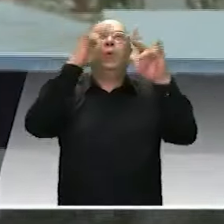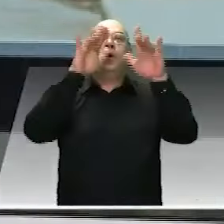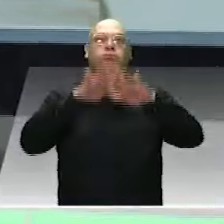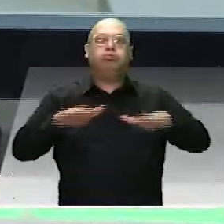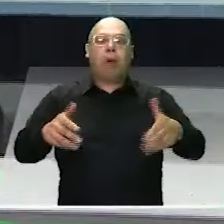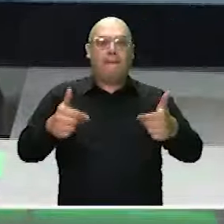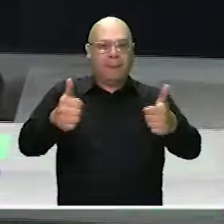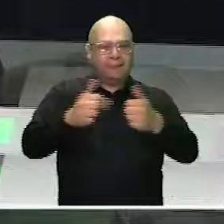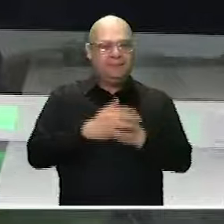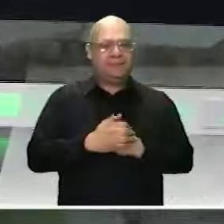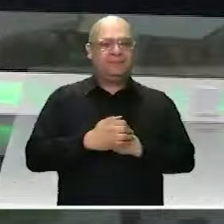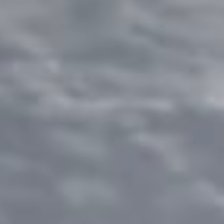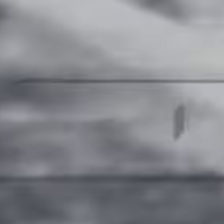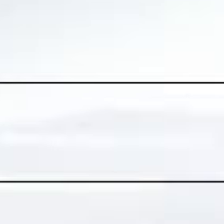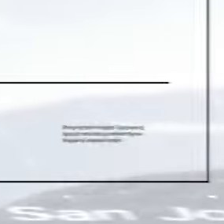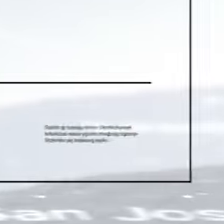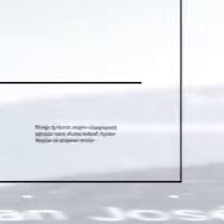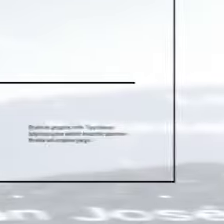en teleantioquia